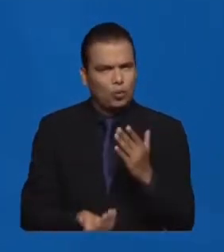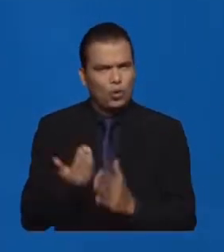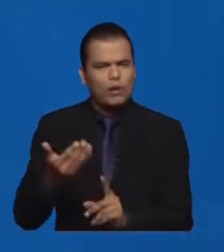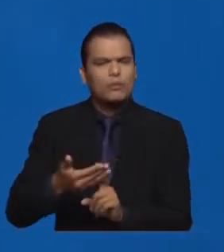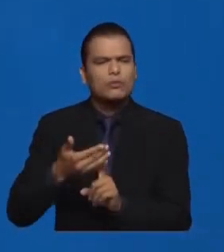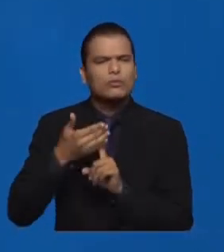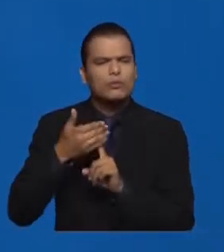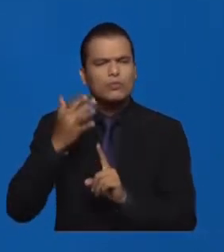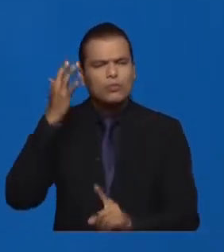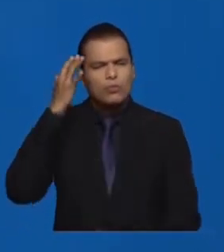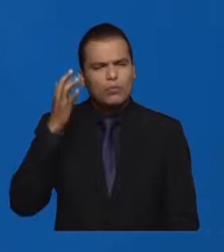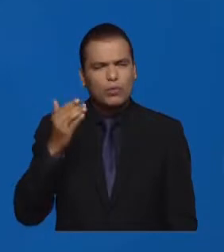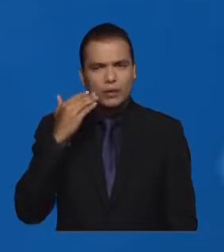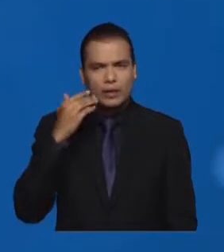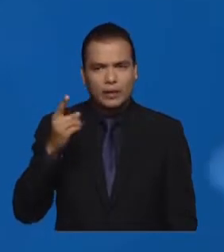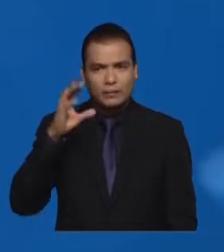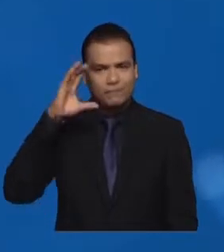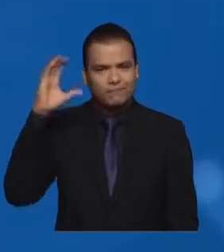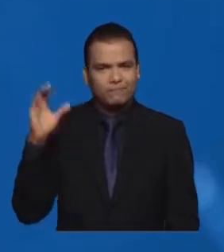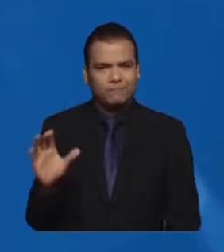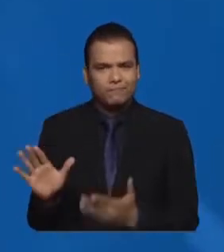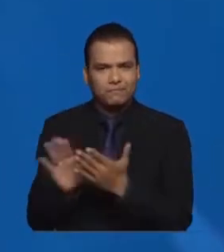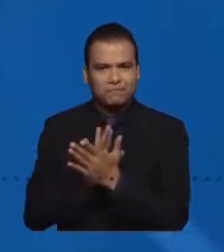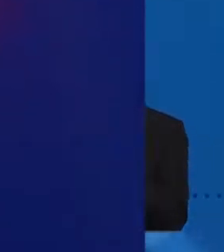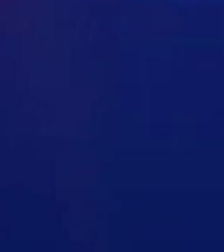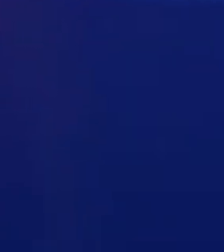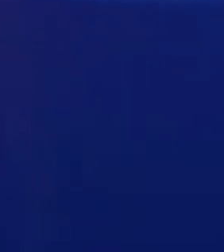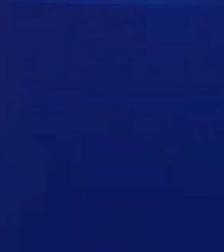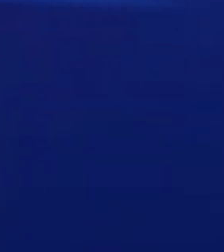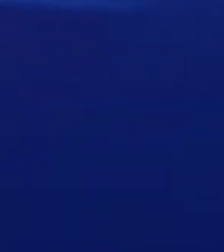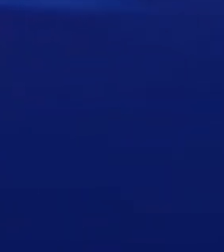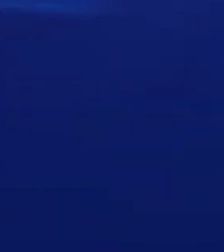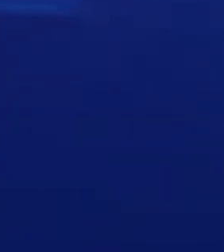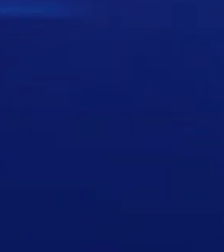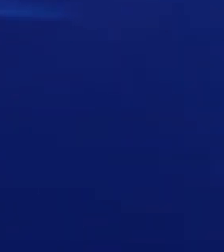Carmen Alicia Sarmiento, regreso con usted para que nos cuente.